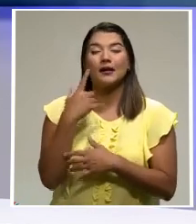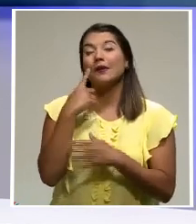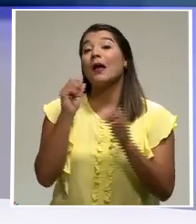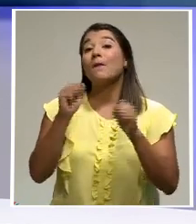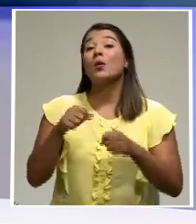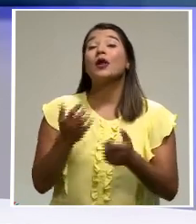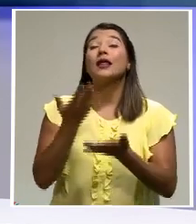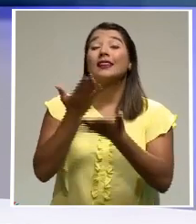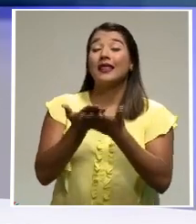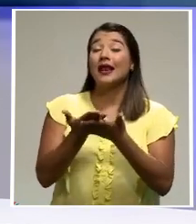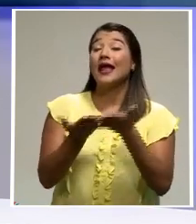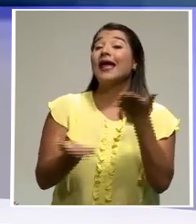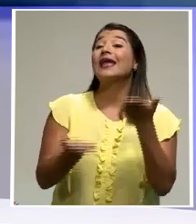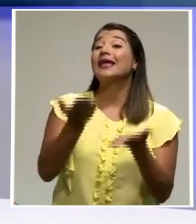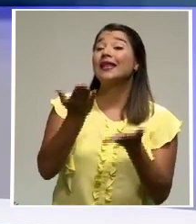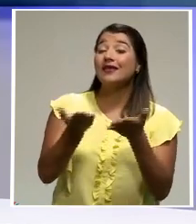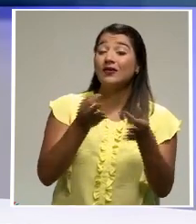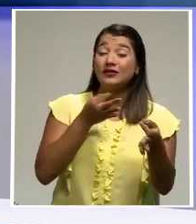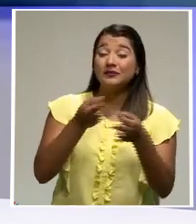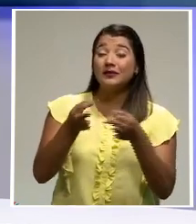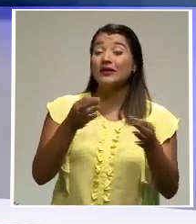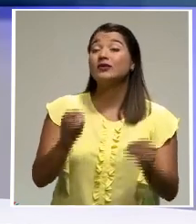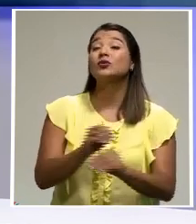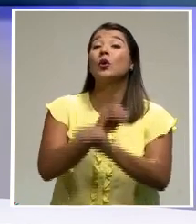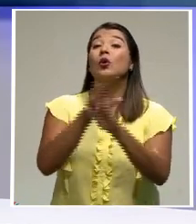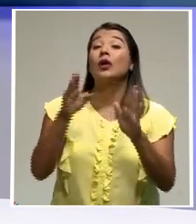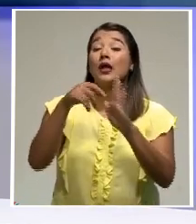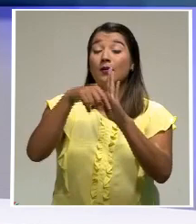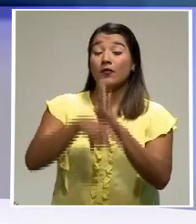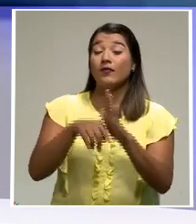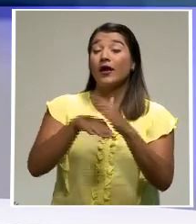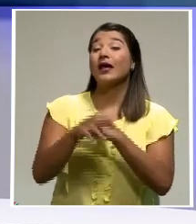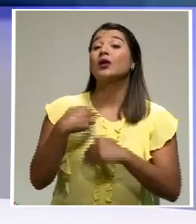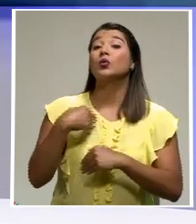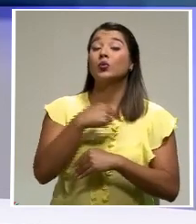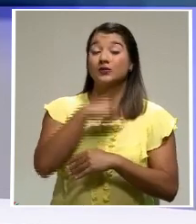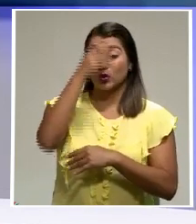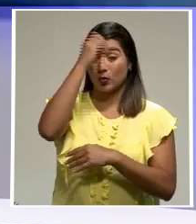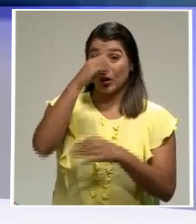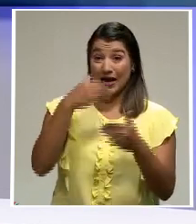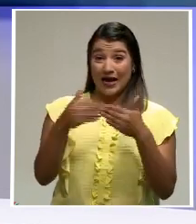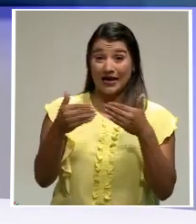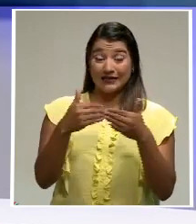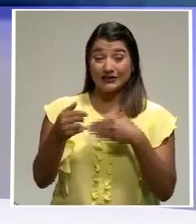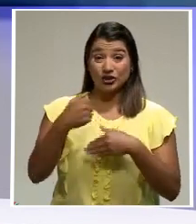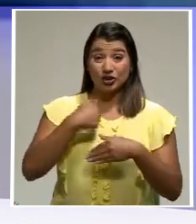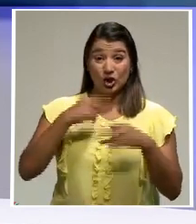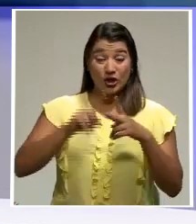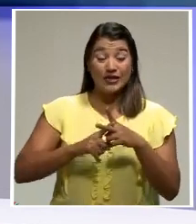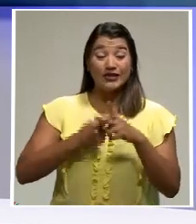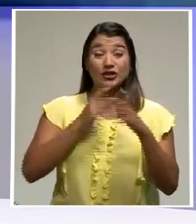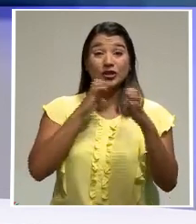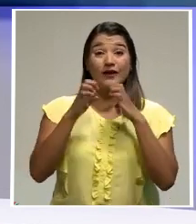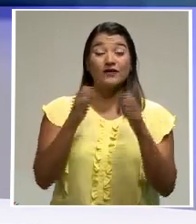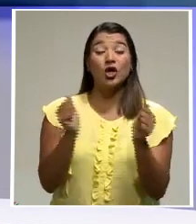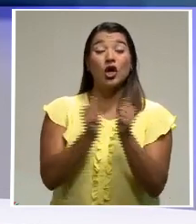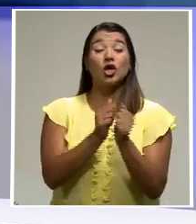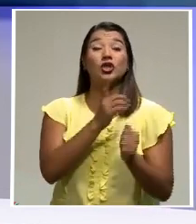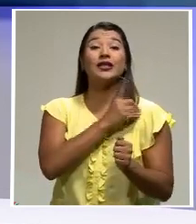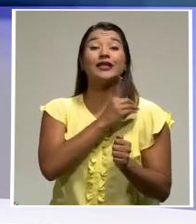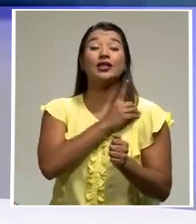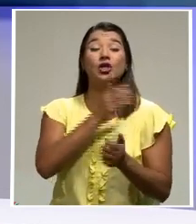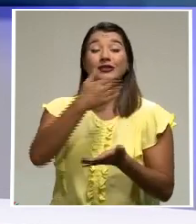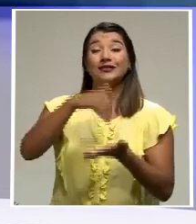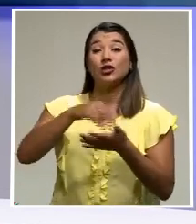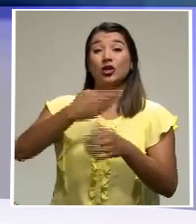entregarle equilibrio y profundidad en nuestros comentarios. En unos minutos voy a conversar con el director del